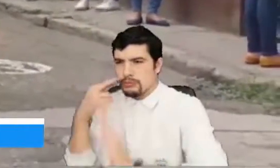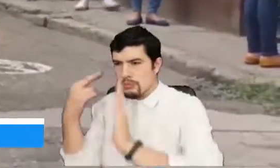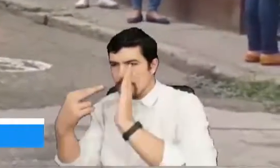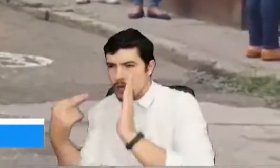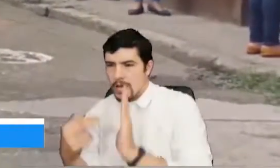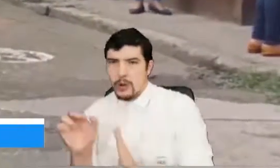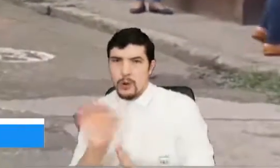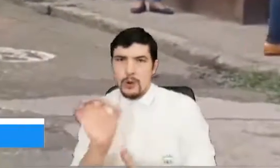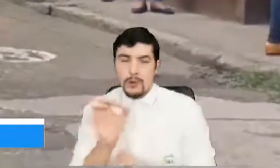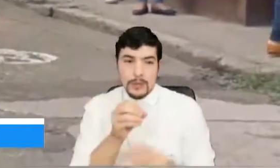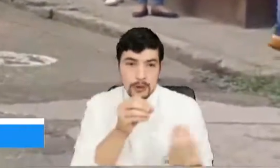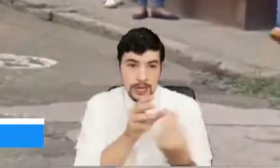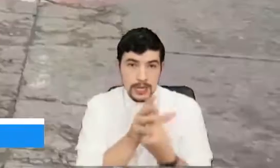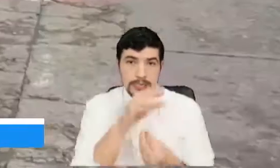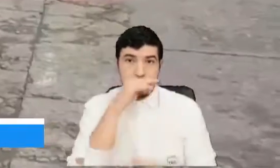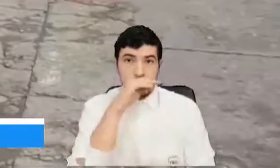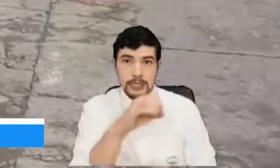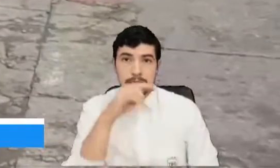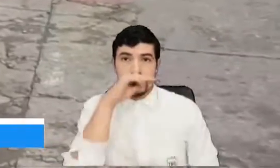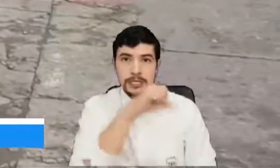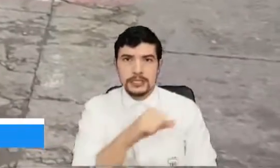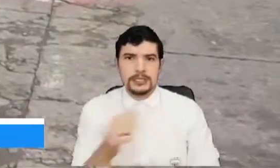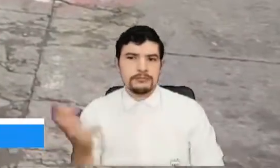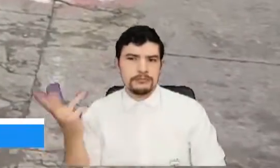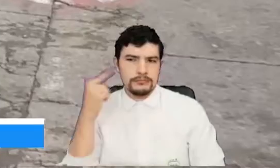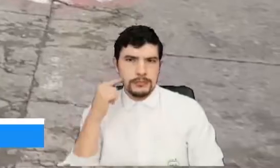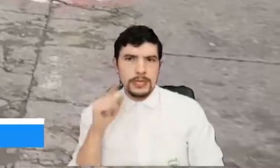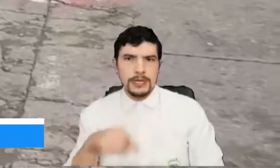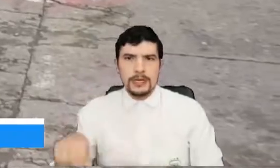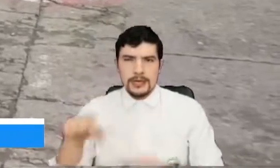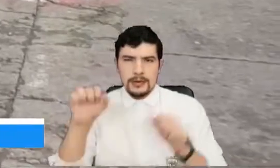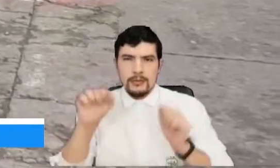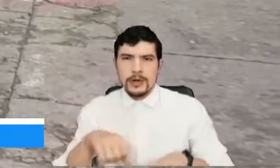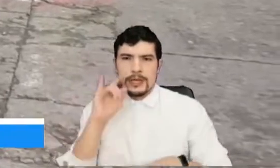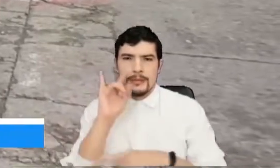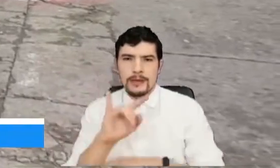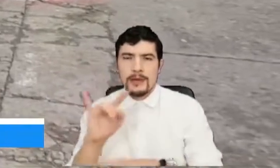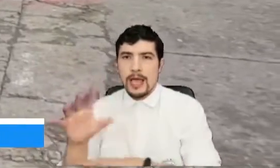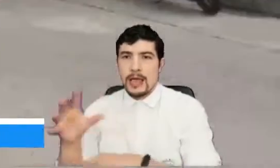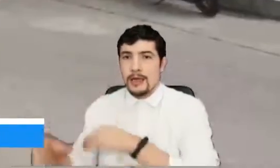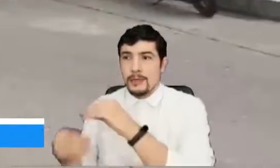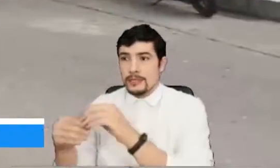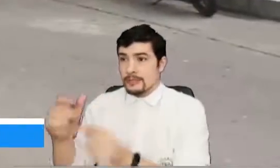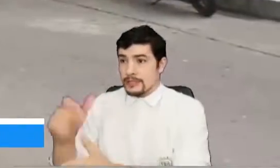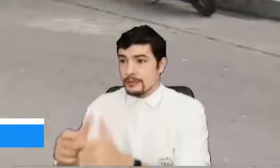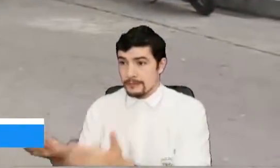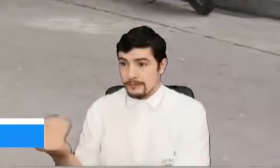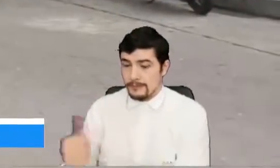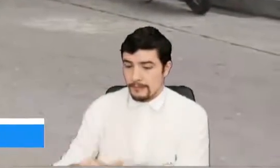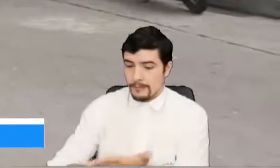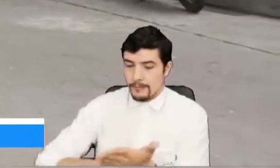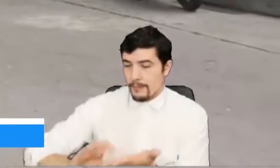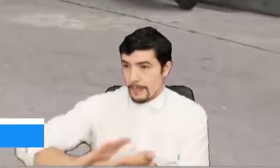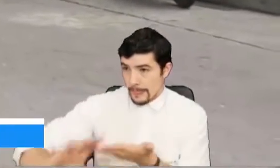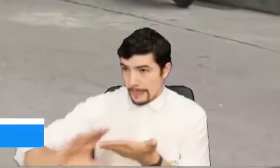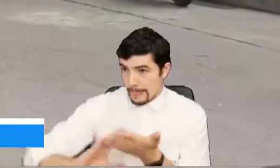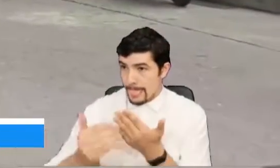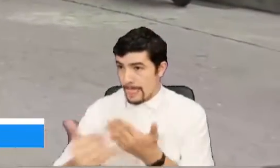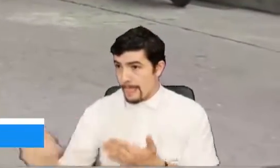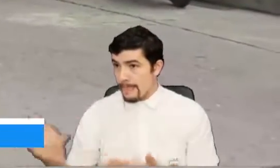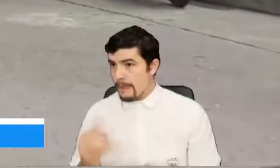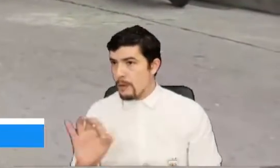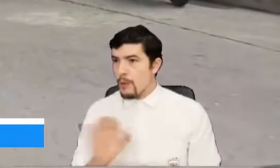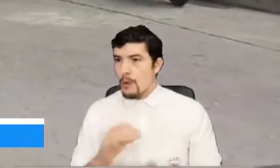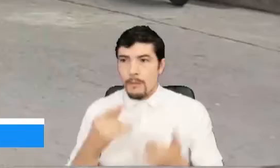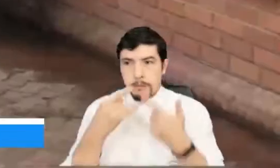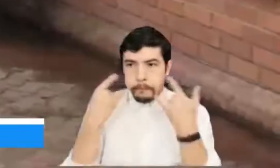que no obedecen el decreto de aislamiento preventivo y que además al momento de salir a las calles no cuentan con los implementos de